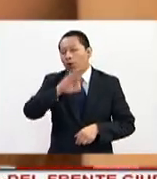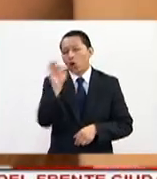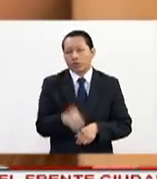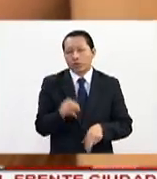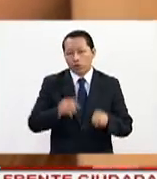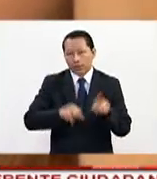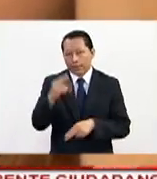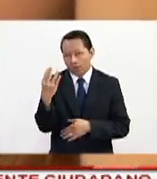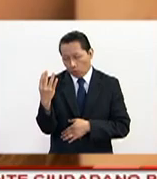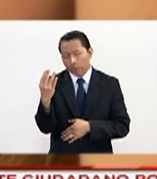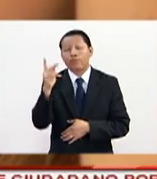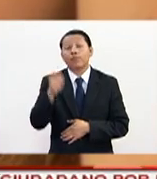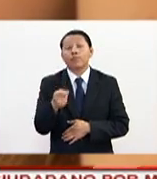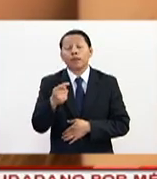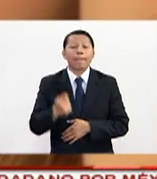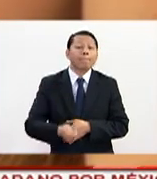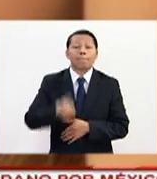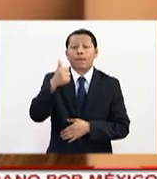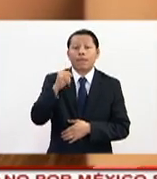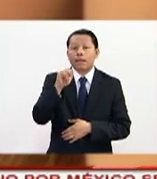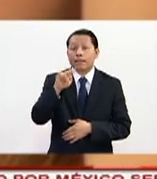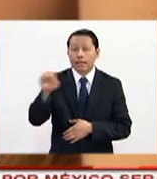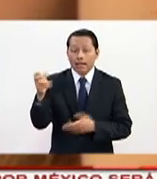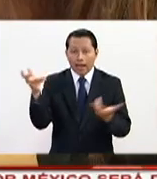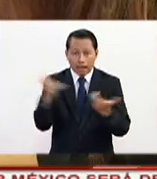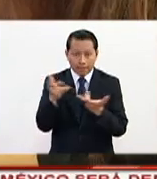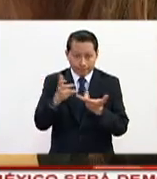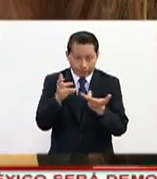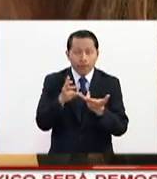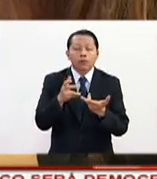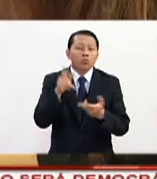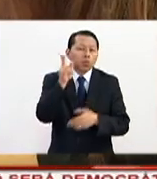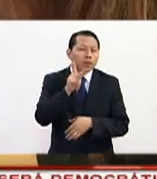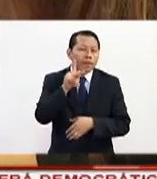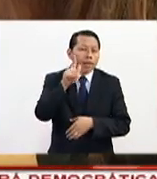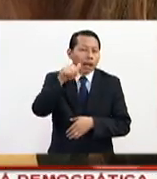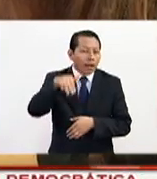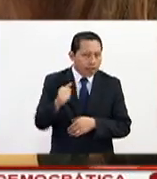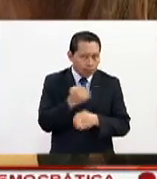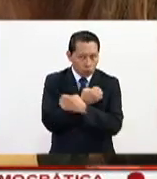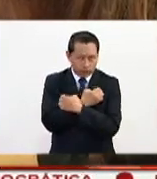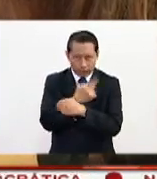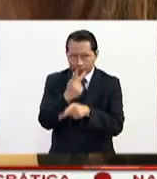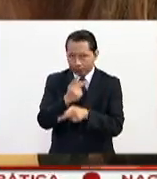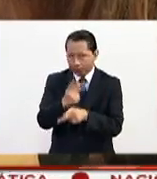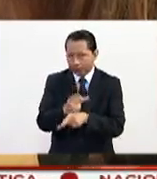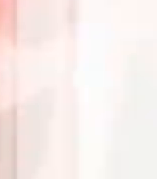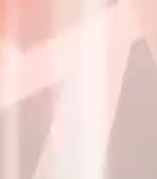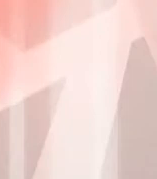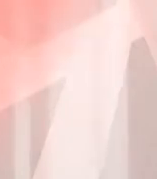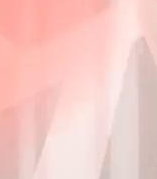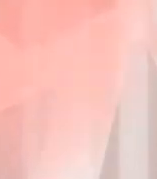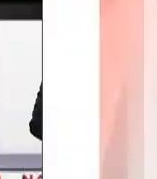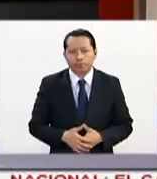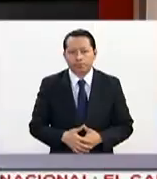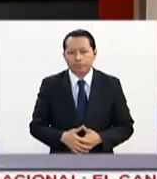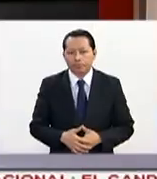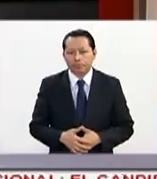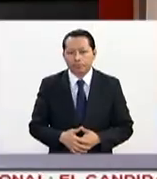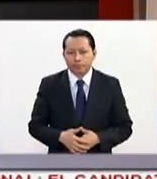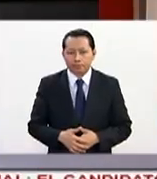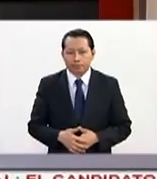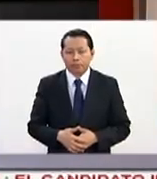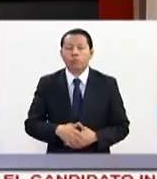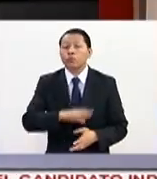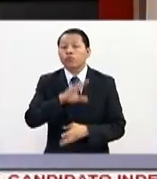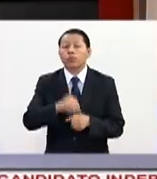Esta es la primera vez que el INE aplica la prueba Planea en educación media superior. Y bueno,